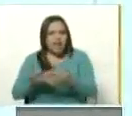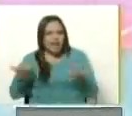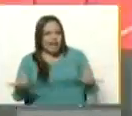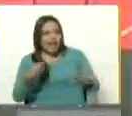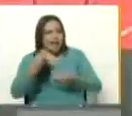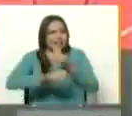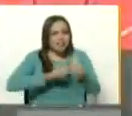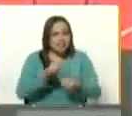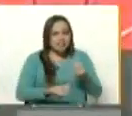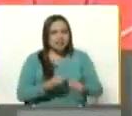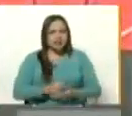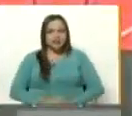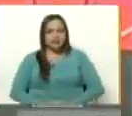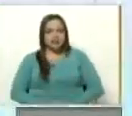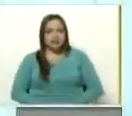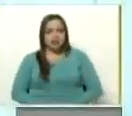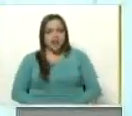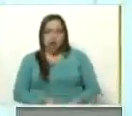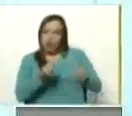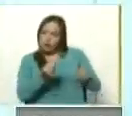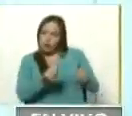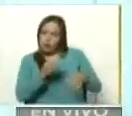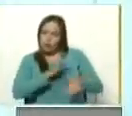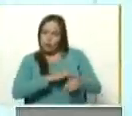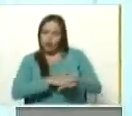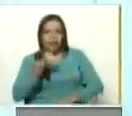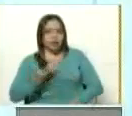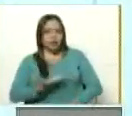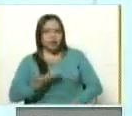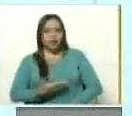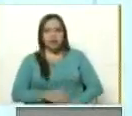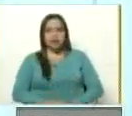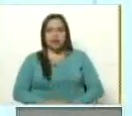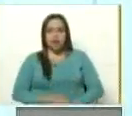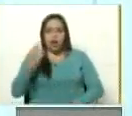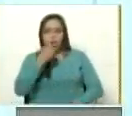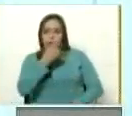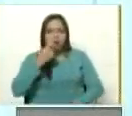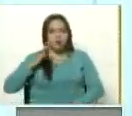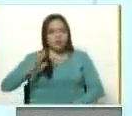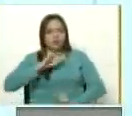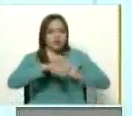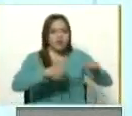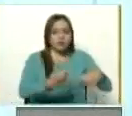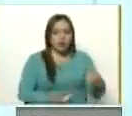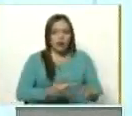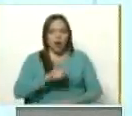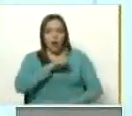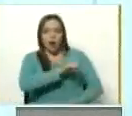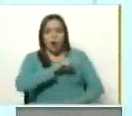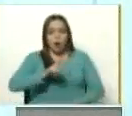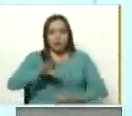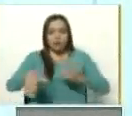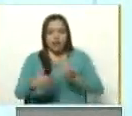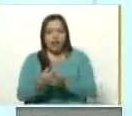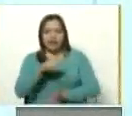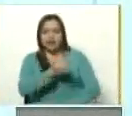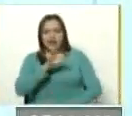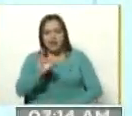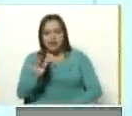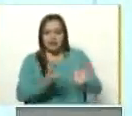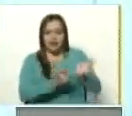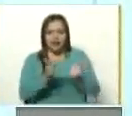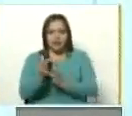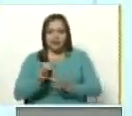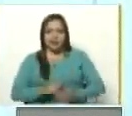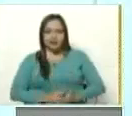la situación. ¿Cómo marca esto para el compromiso que asumen luego de ese 11, 12, 13 de abril, además